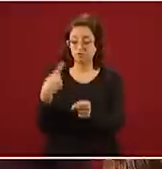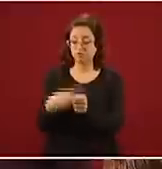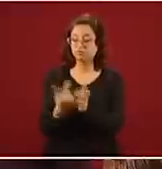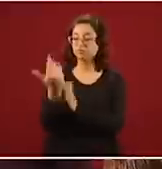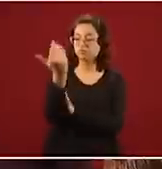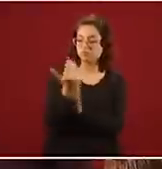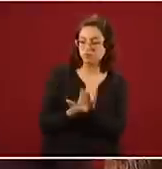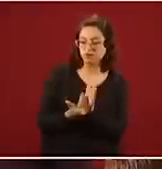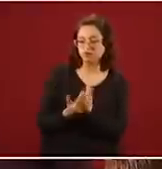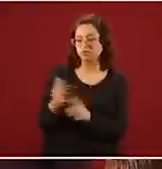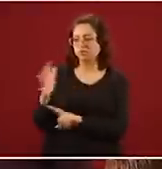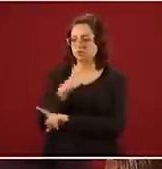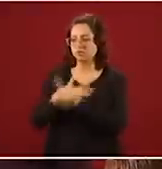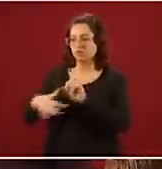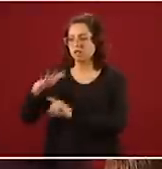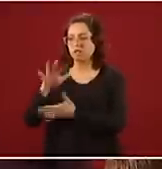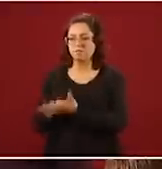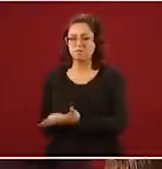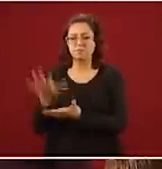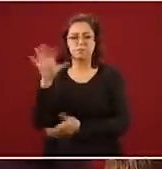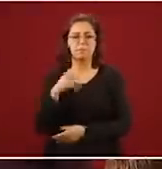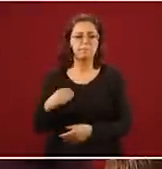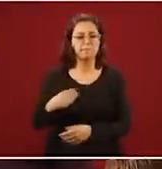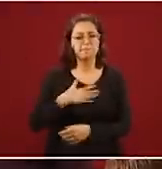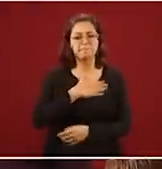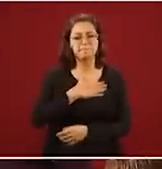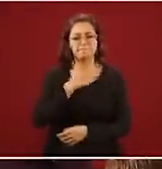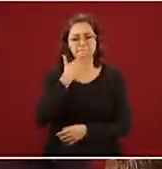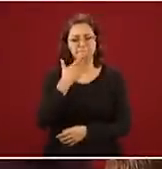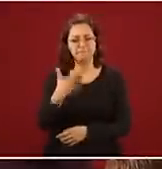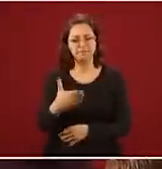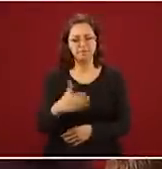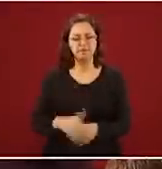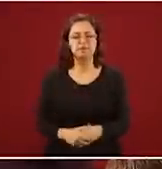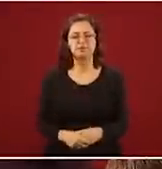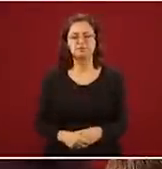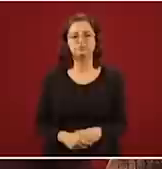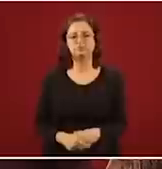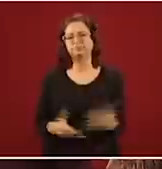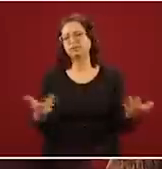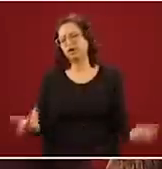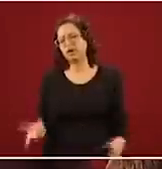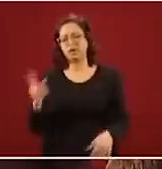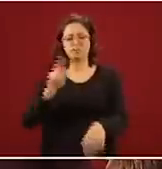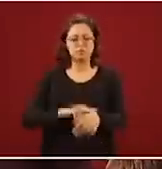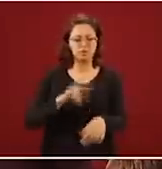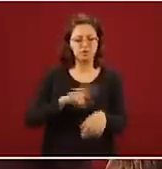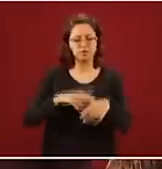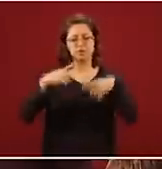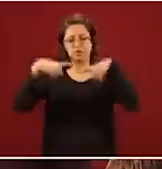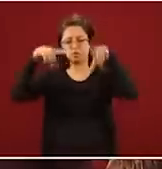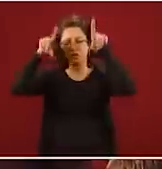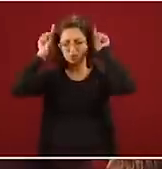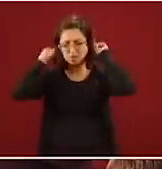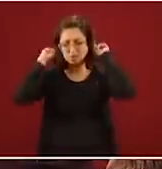bienestar. Y vamos a reclutar y a preparar médicos y enfermeras. Esta